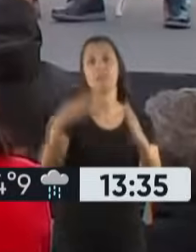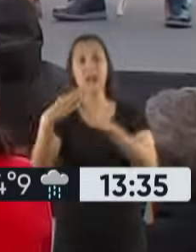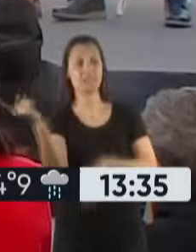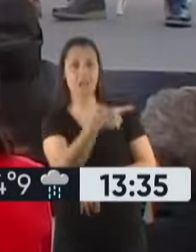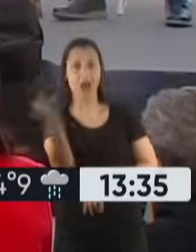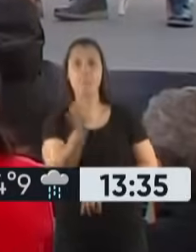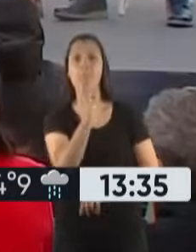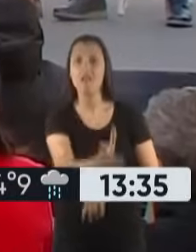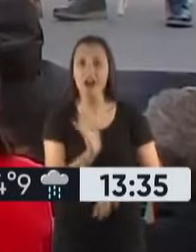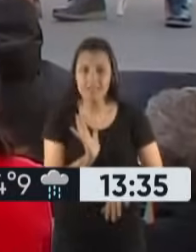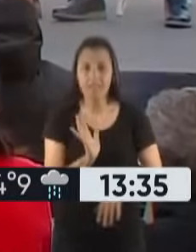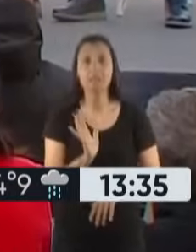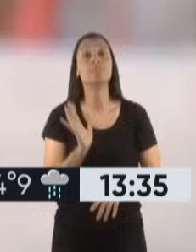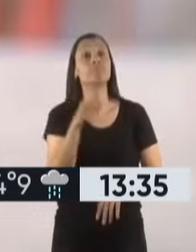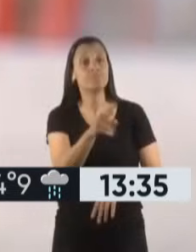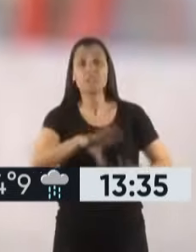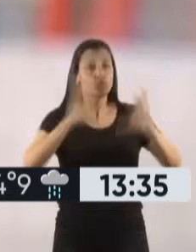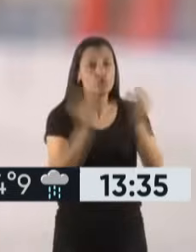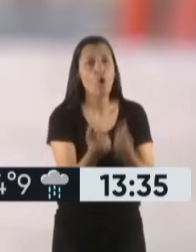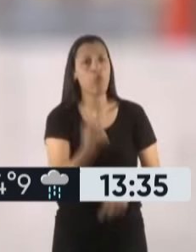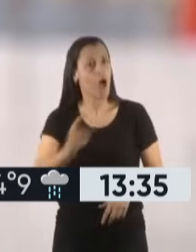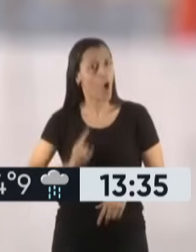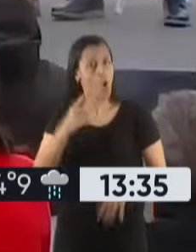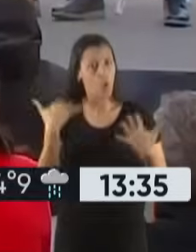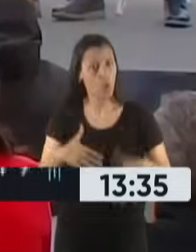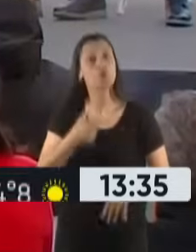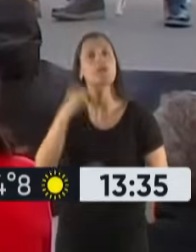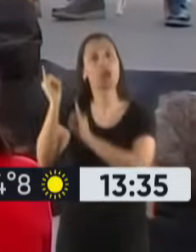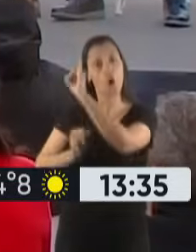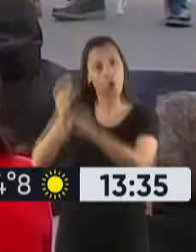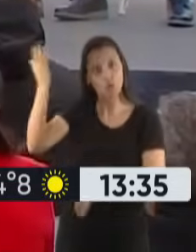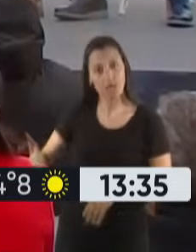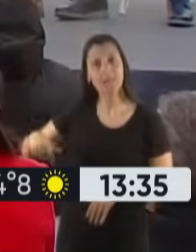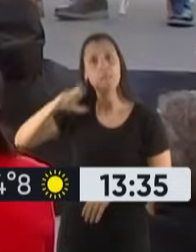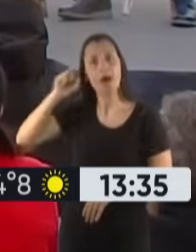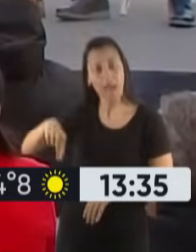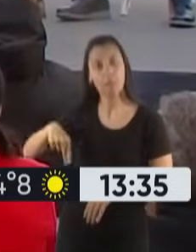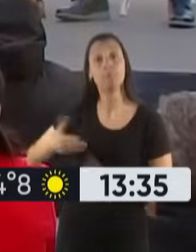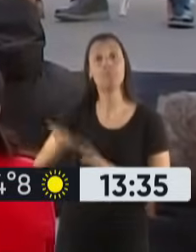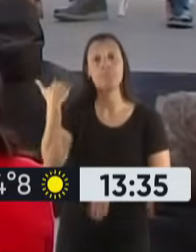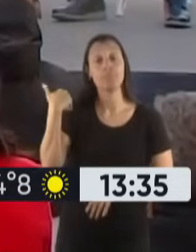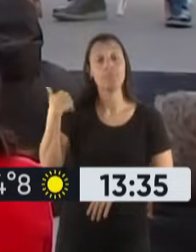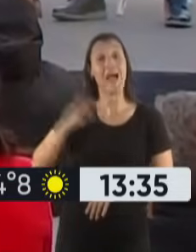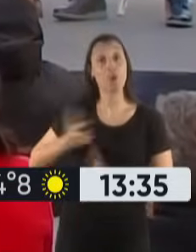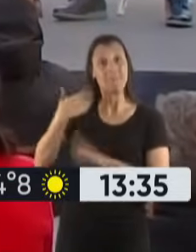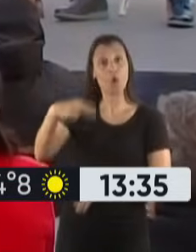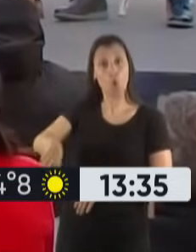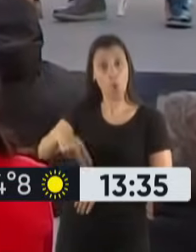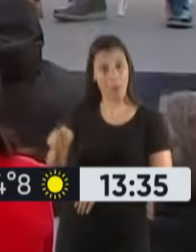alguna manera es un orgullo enorme. Y quiero contarte, Marián, que en noviembre del año pasado